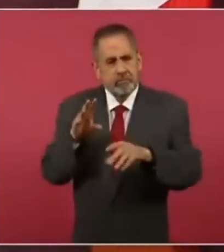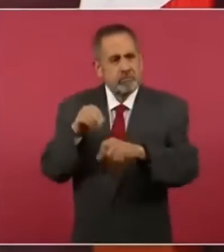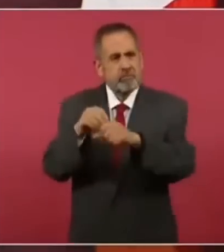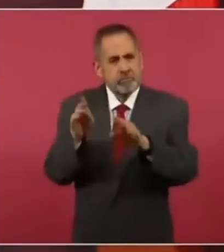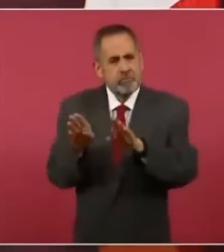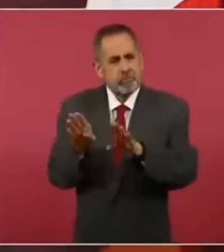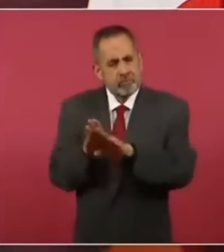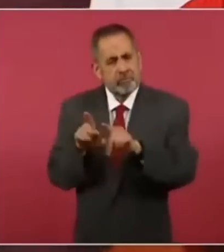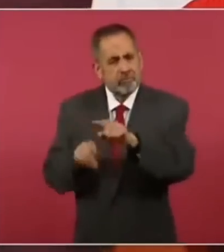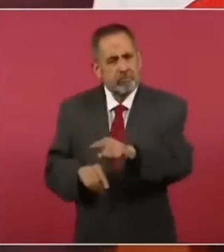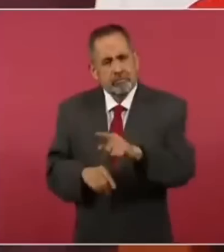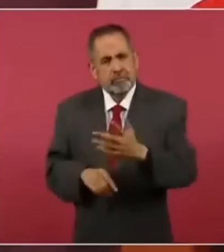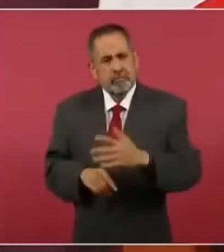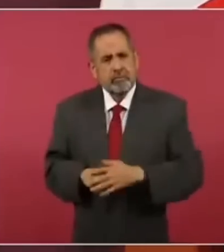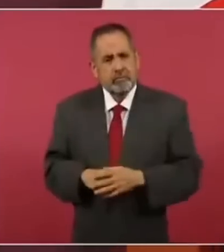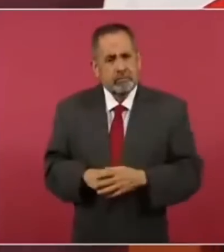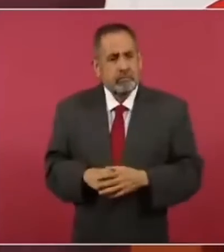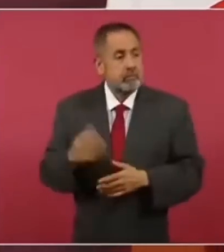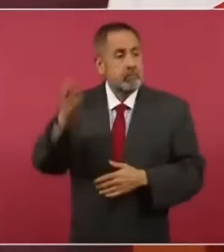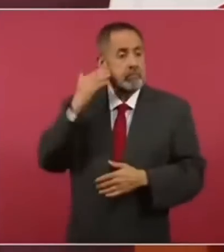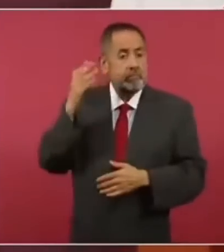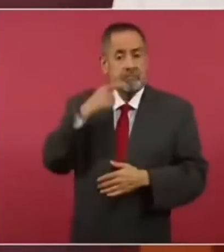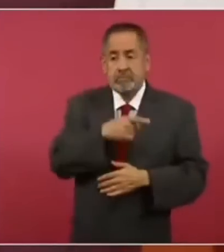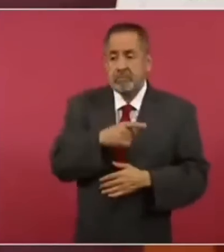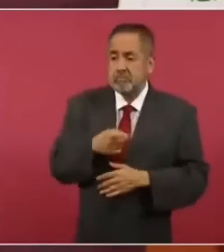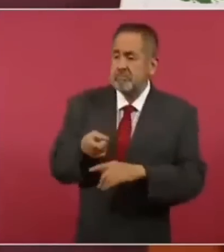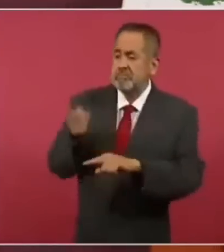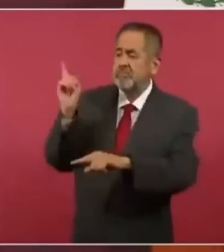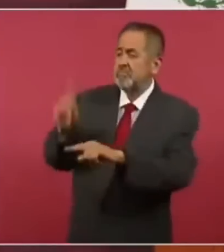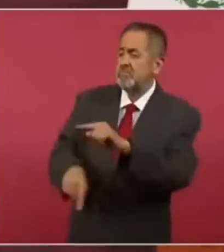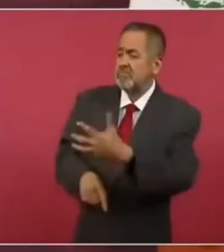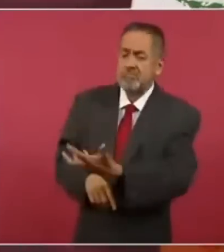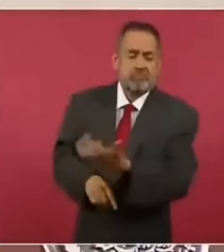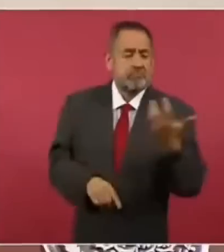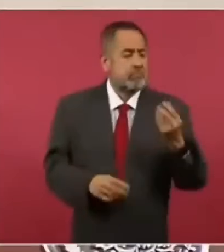cabo era la privatización de la salud.